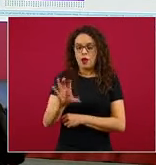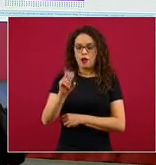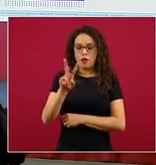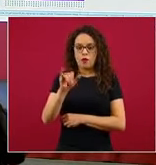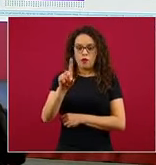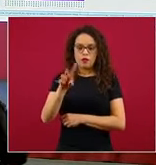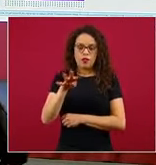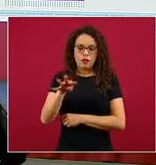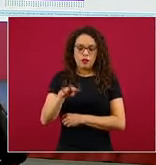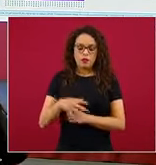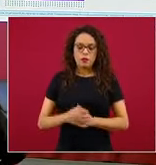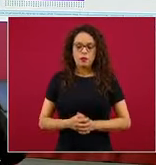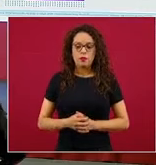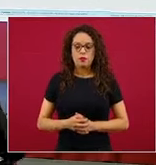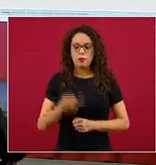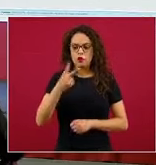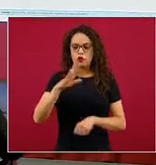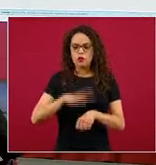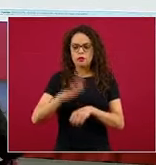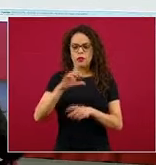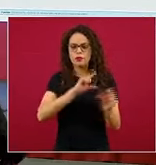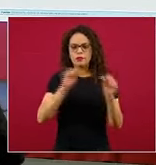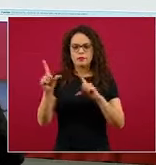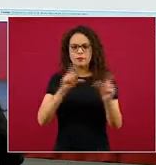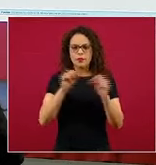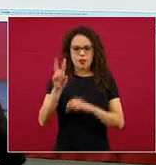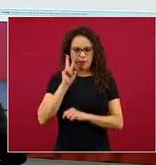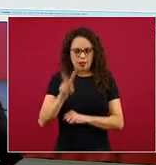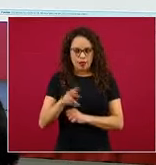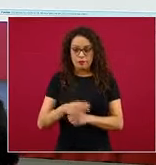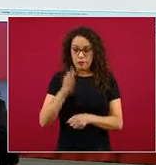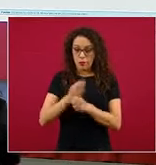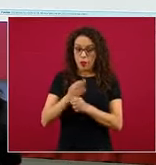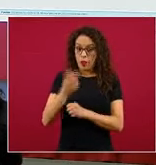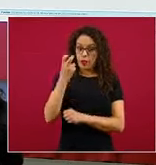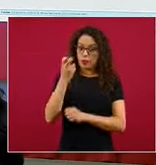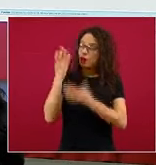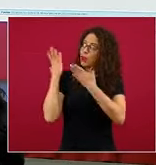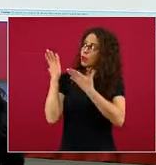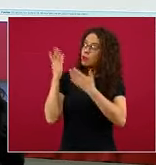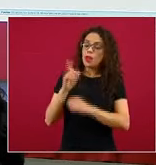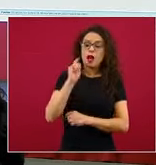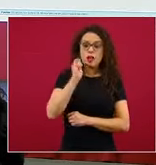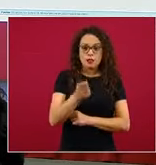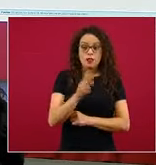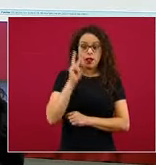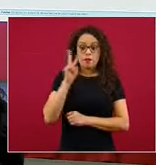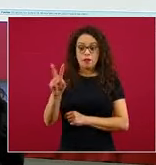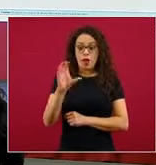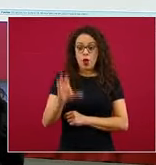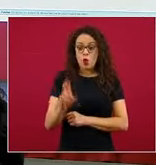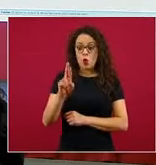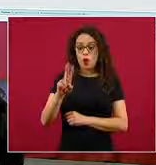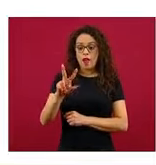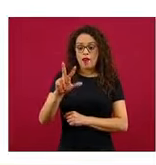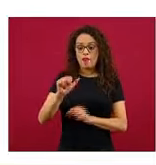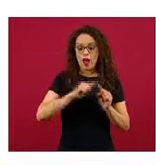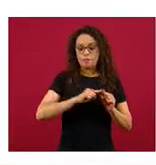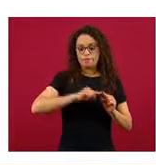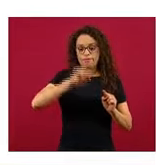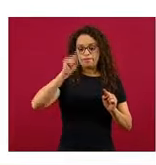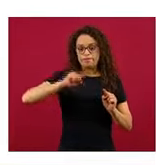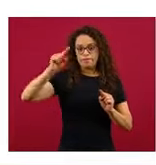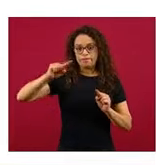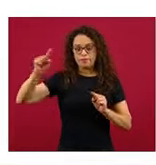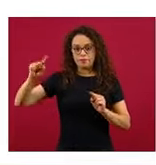dos diapositivas más. La siguiente es precisamente el comportamiento viéndolo en curvas. Ya veíamos que en el caso